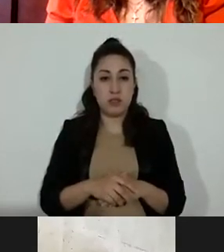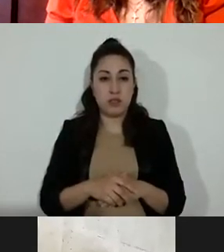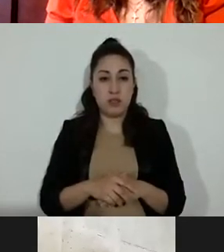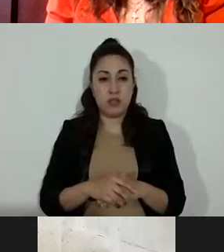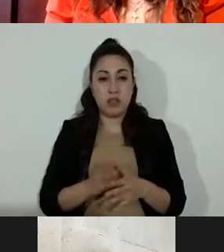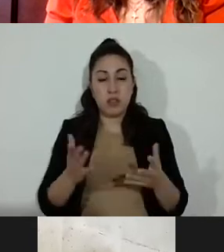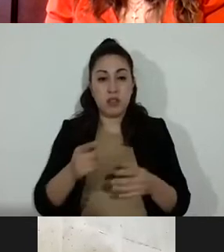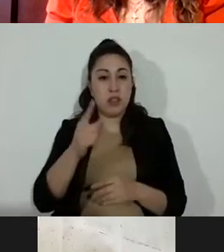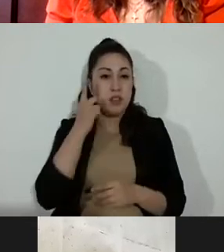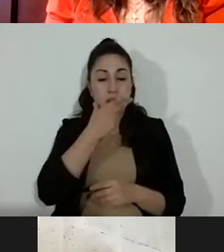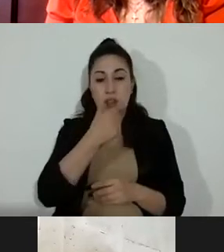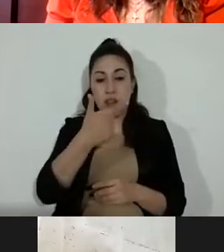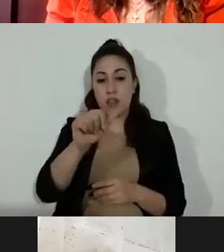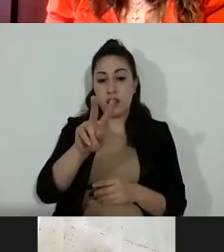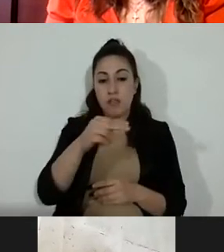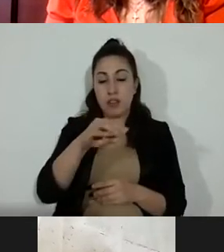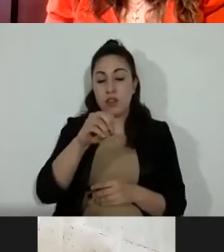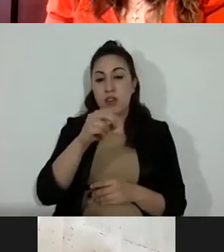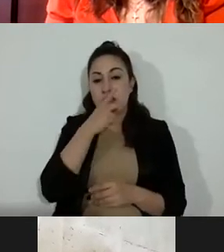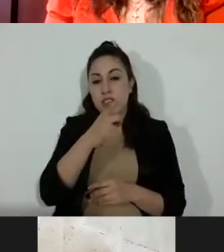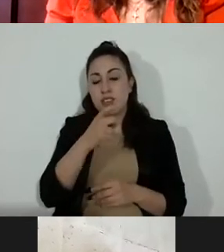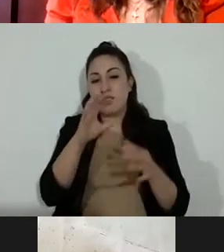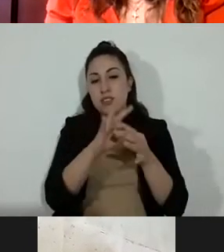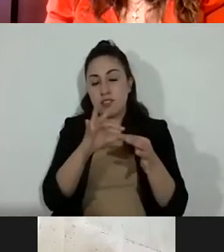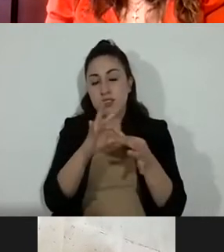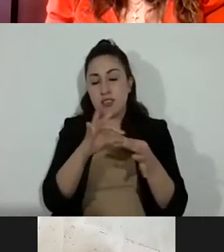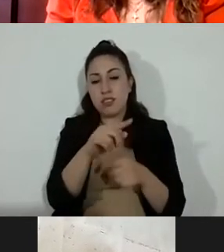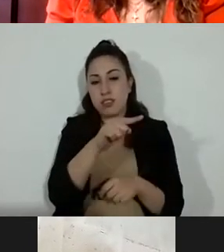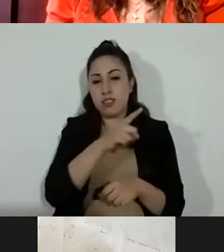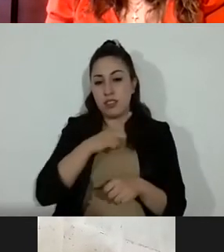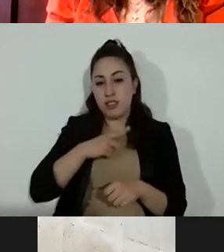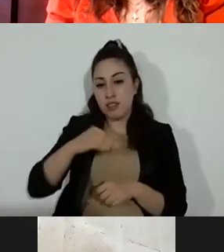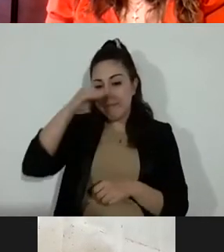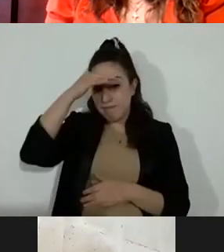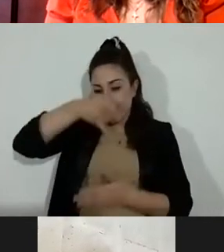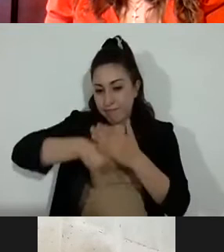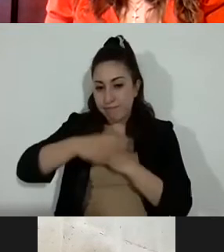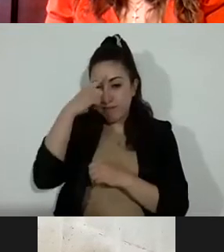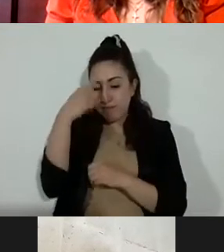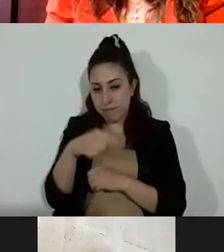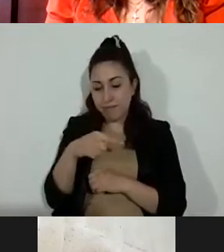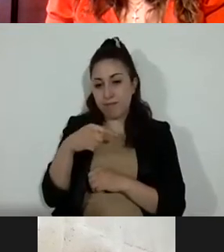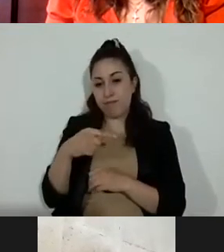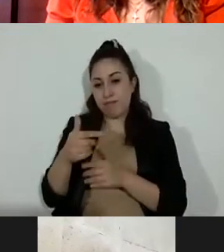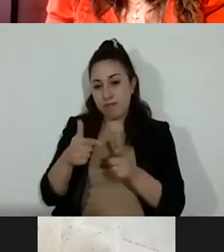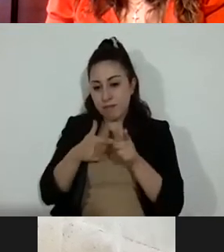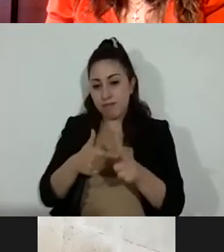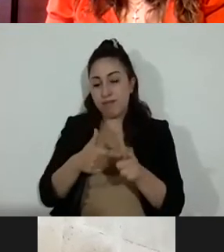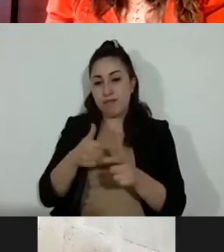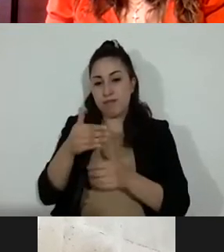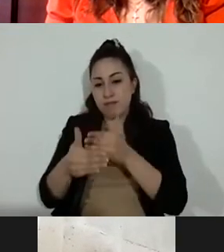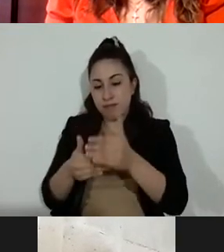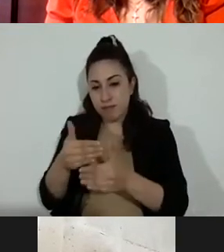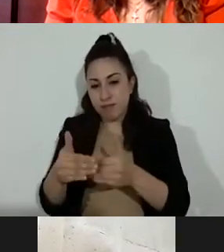diputado, ponerlo en la reflexión para seguir avanzando en lo que es